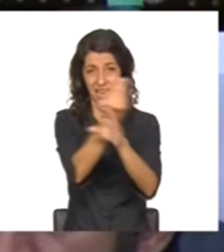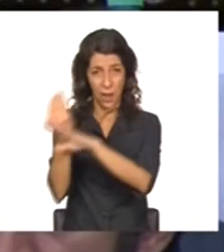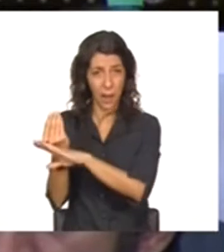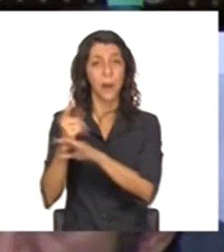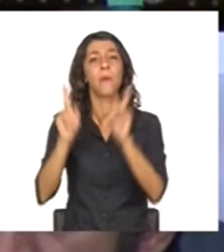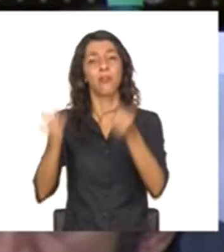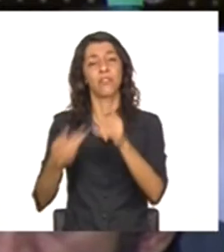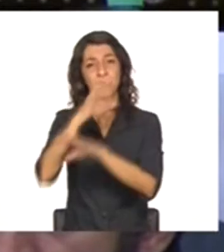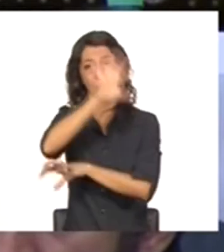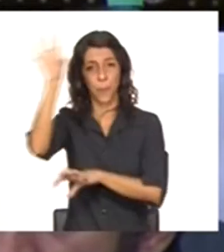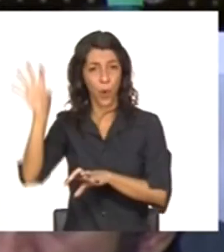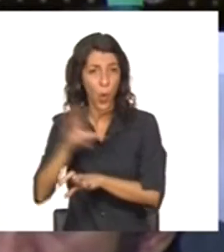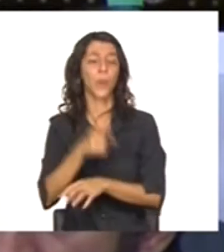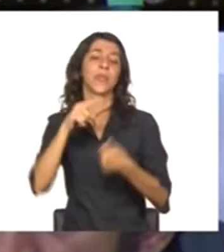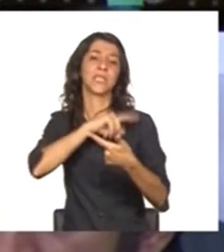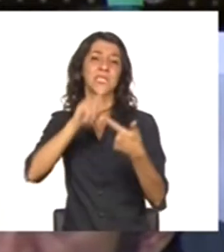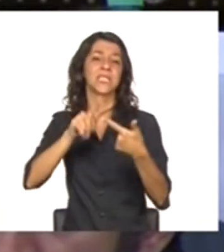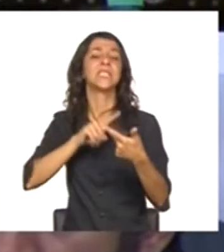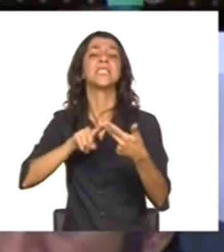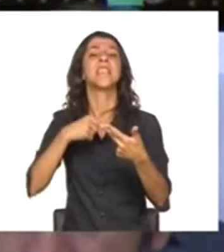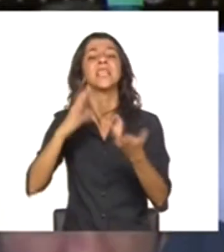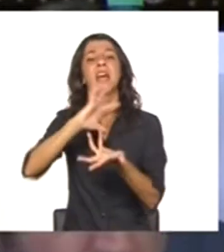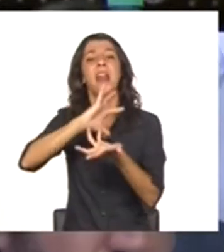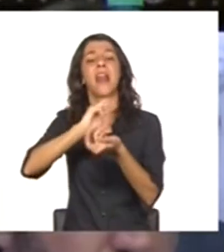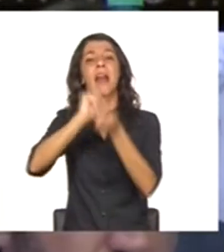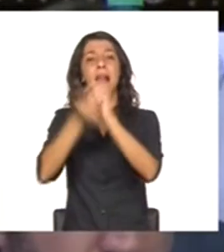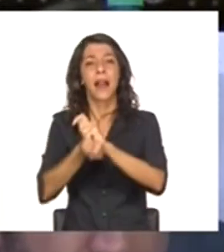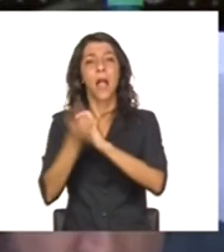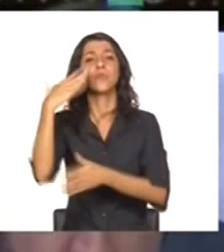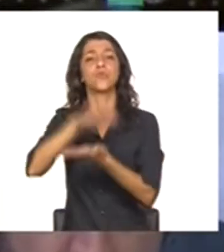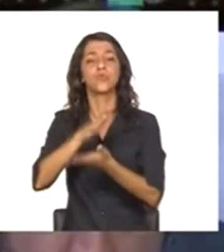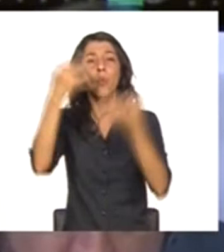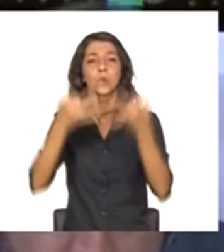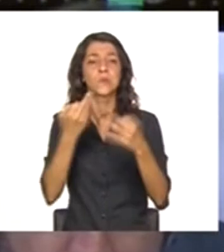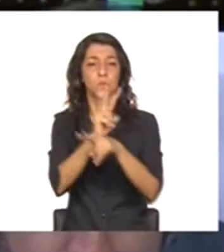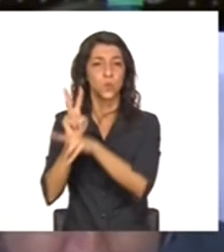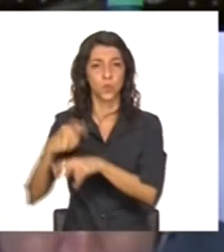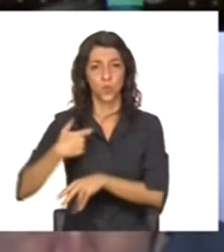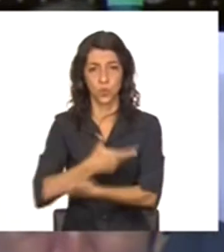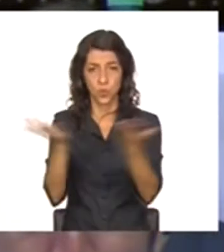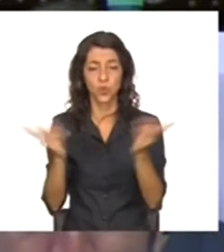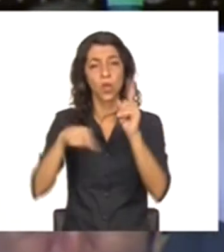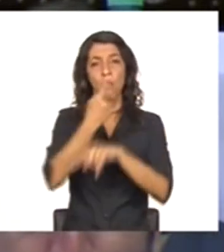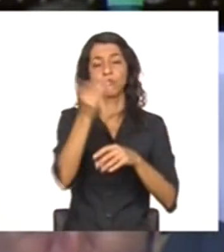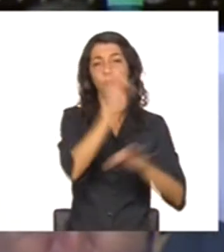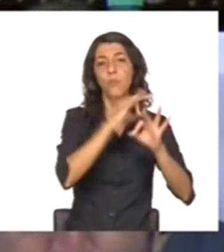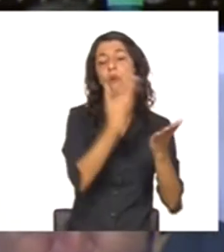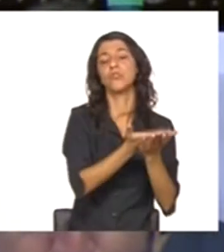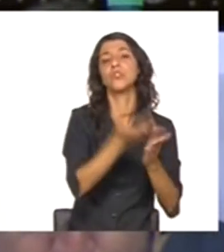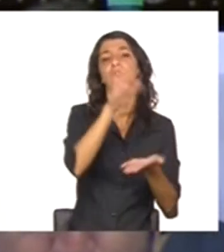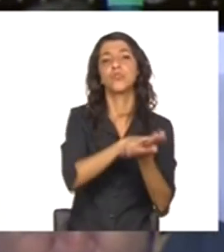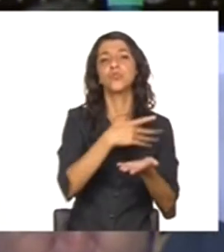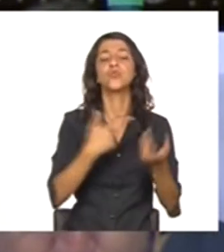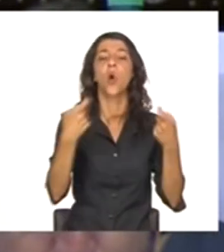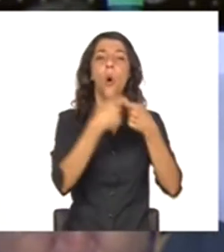finanzas provinciales, enviar al Congreso un proyecto de reforma del sistema de seguridad social, enviar al Congreso un proyecto de reforma del régimen de